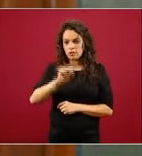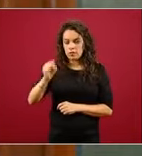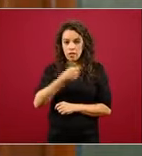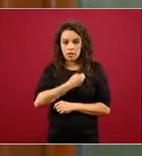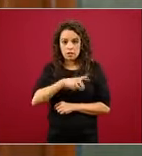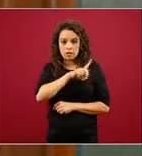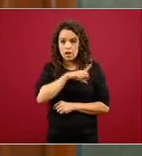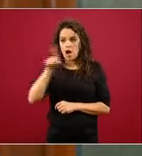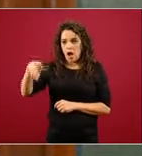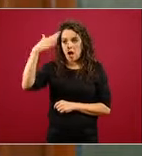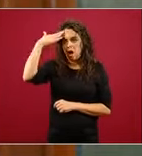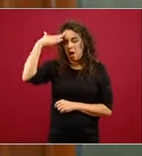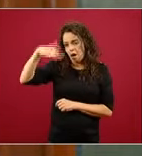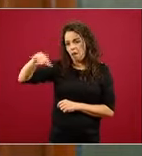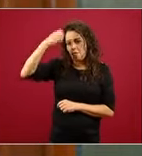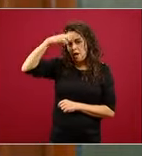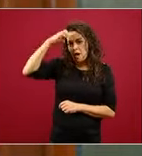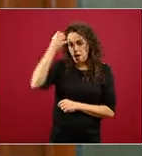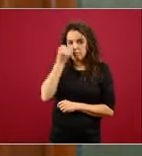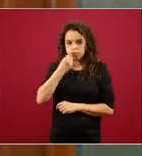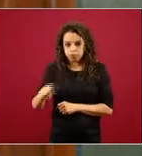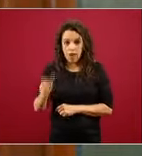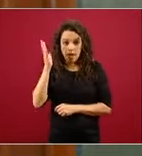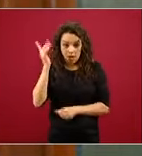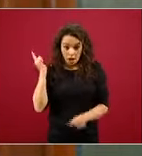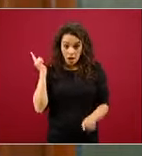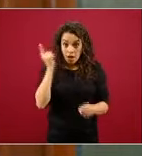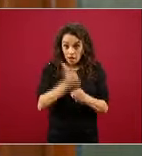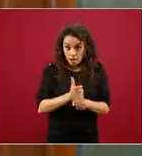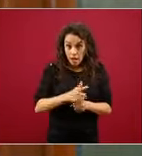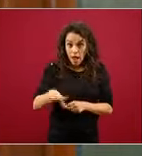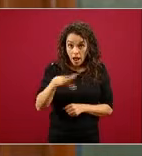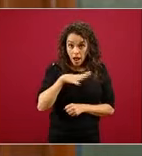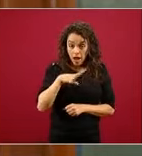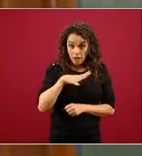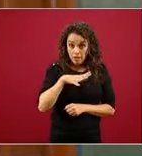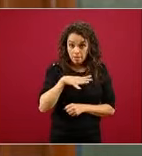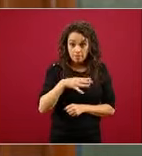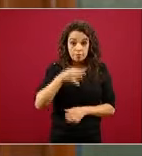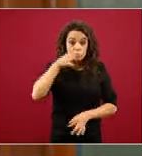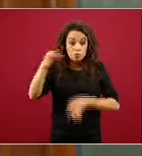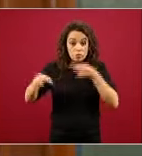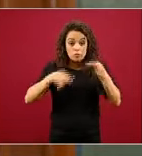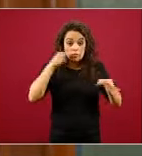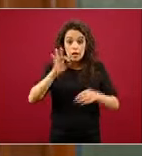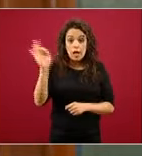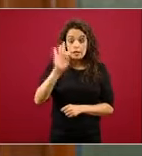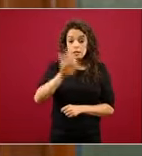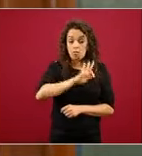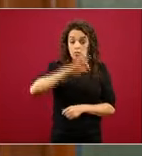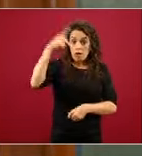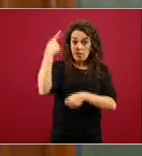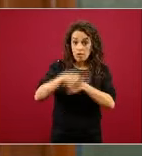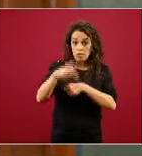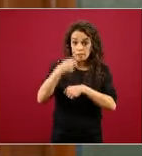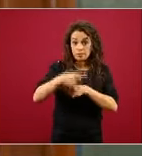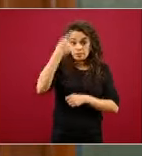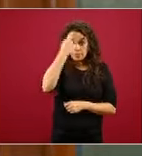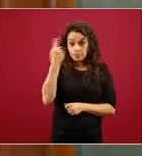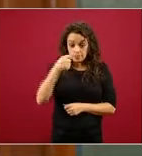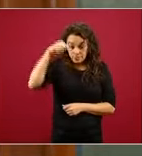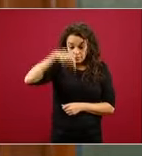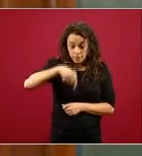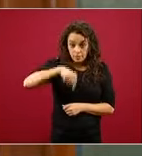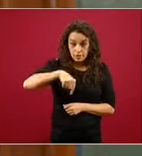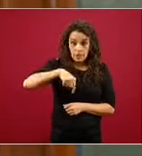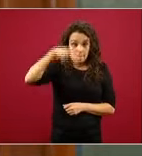situación. Si se ha identificado alguno de estas noticias que pudiera potencialmente ser un riesgo para la sociedad mexicana,